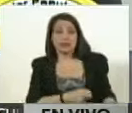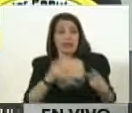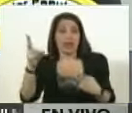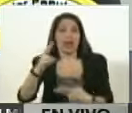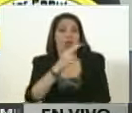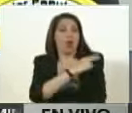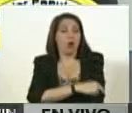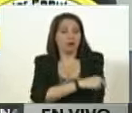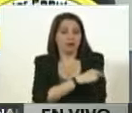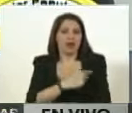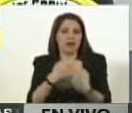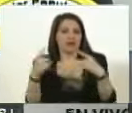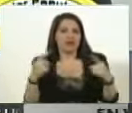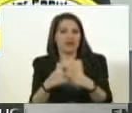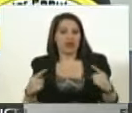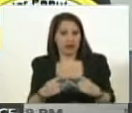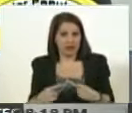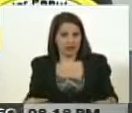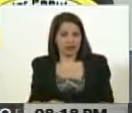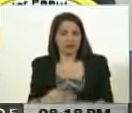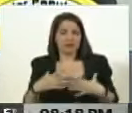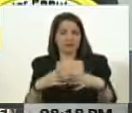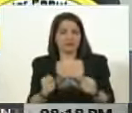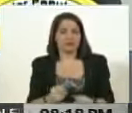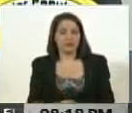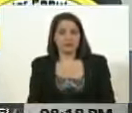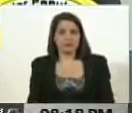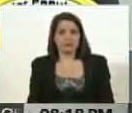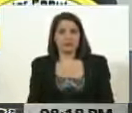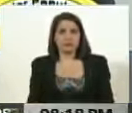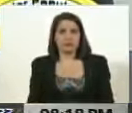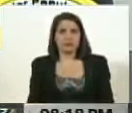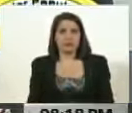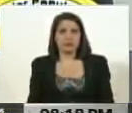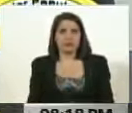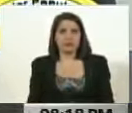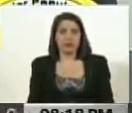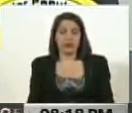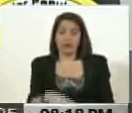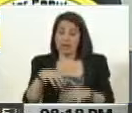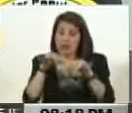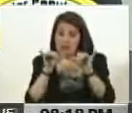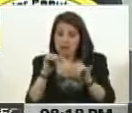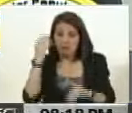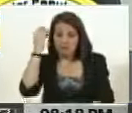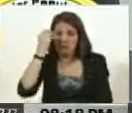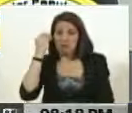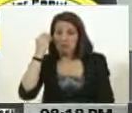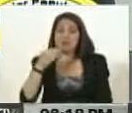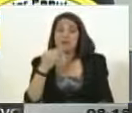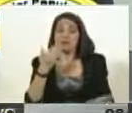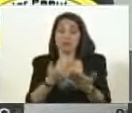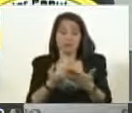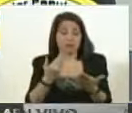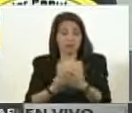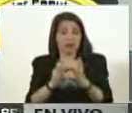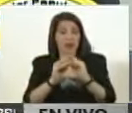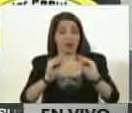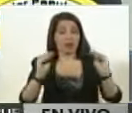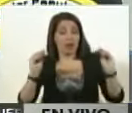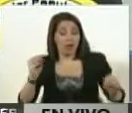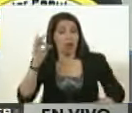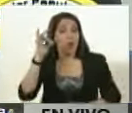hacia los diferentes establecimientos de salud. En tal sentido, exhortamos a los órganos de